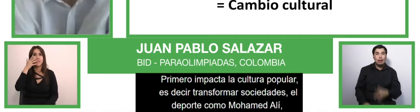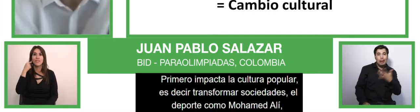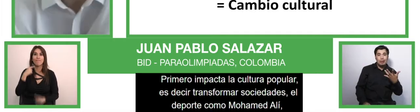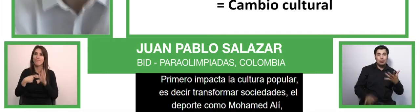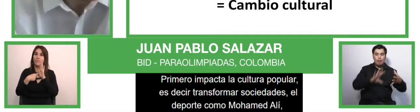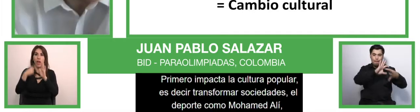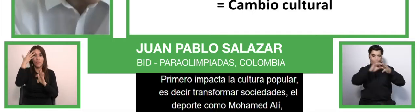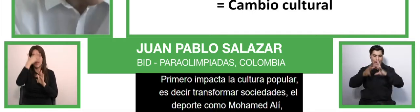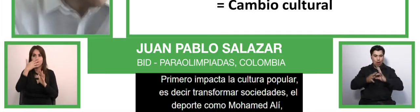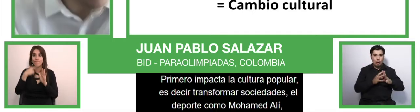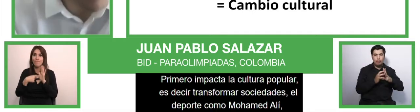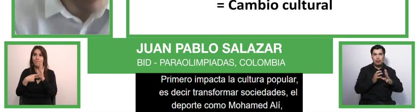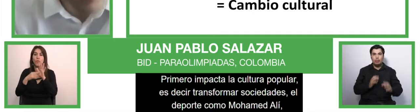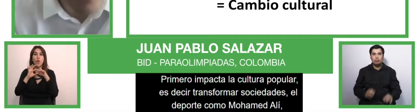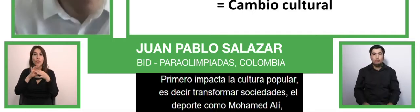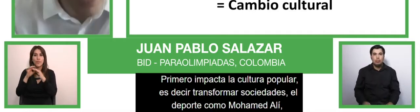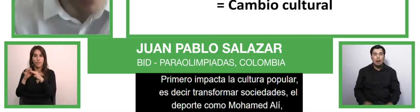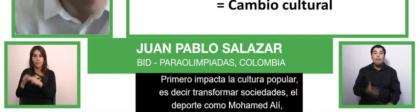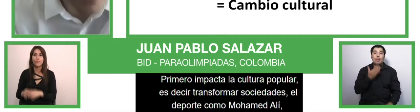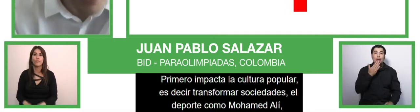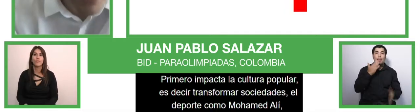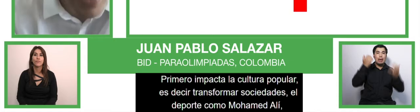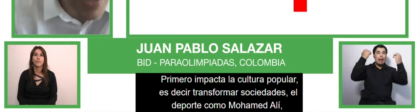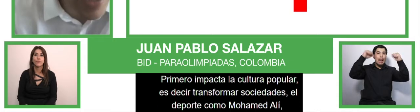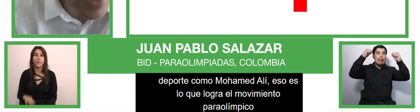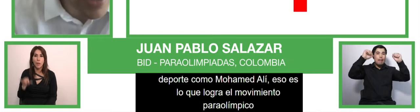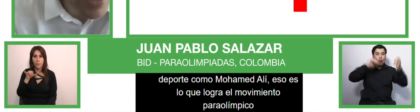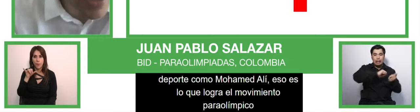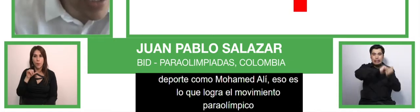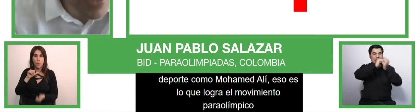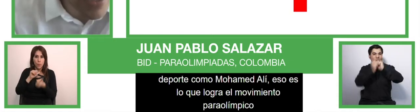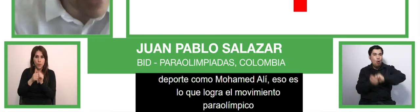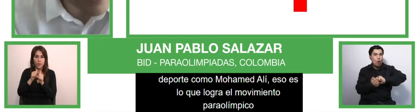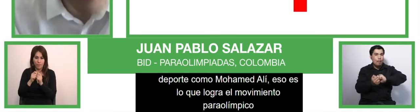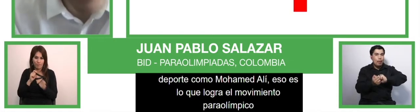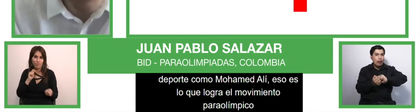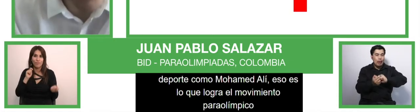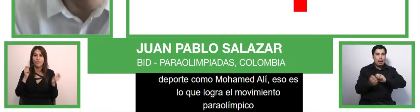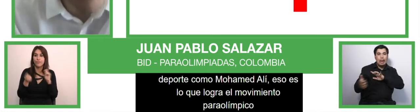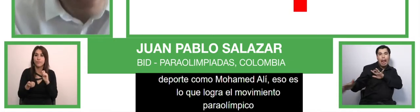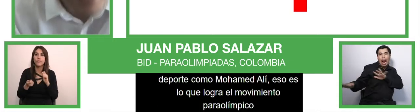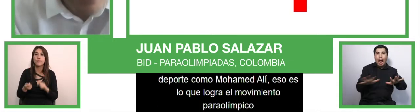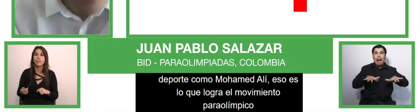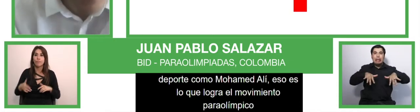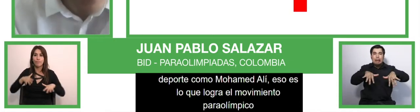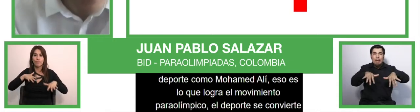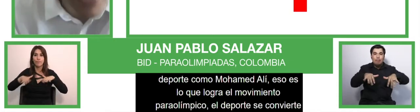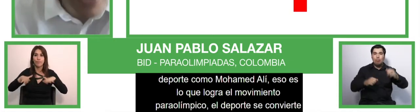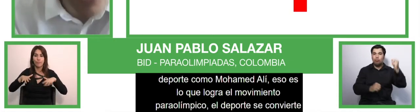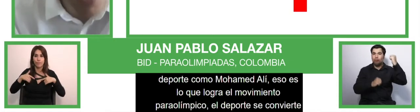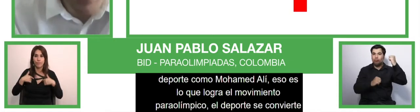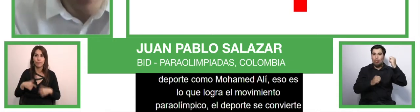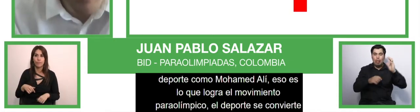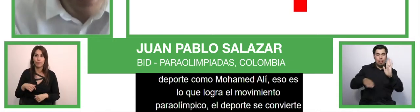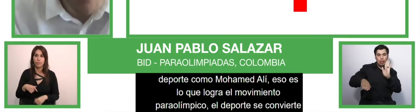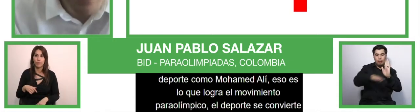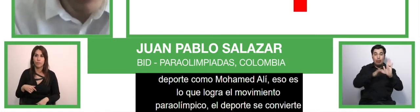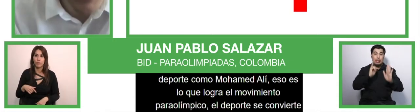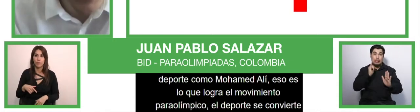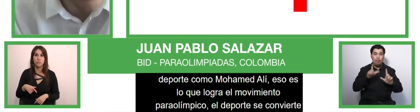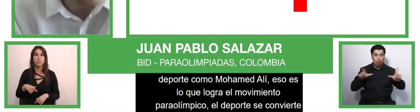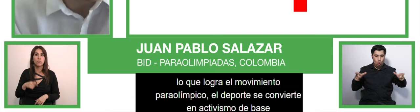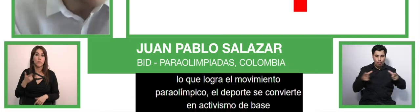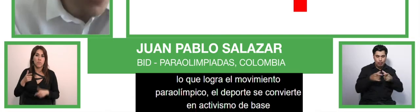porfa, el deporte se convierte en activismo de base, ¿sí? Porque los comités